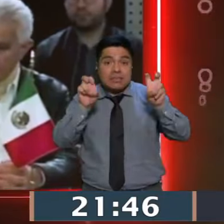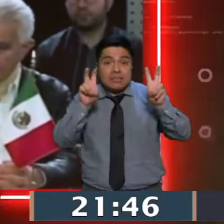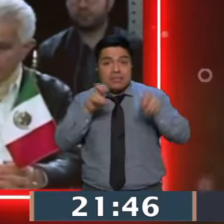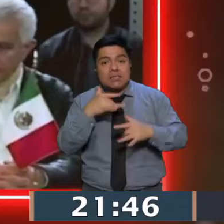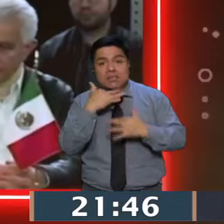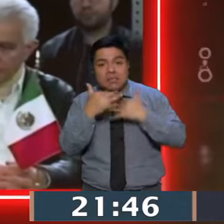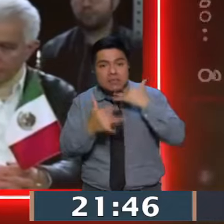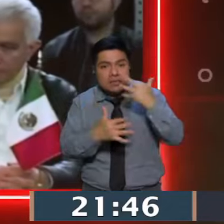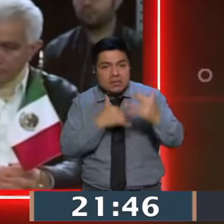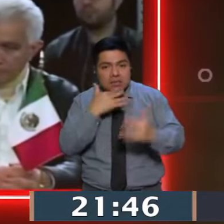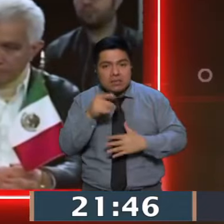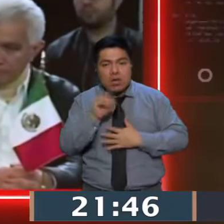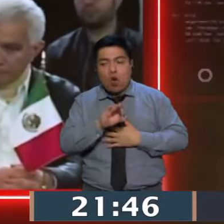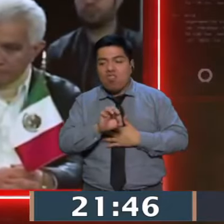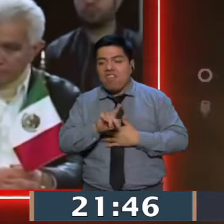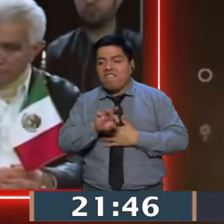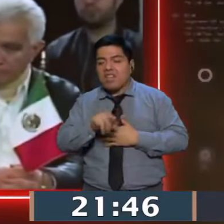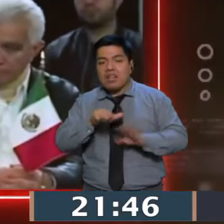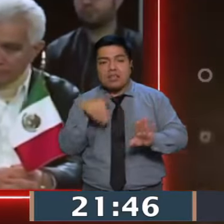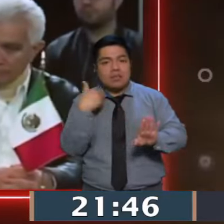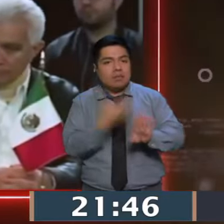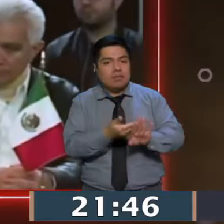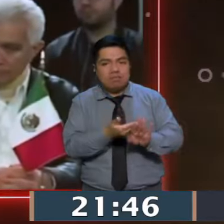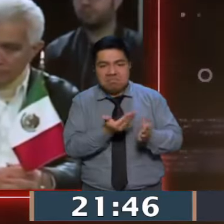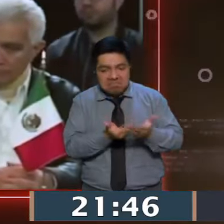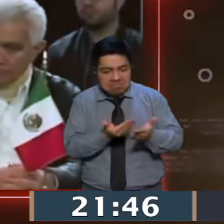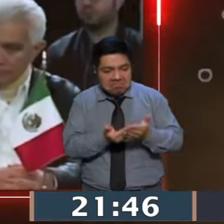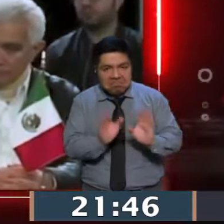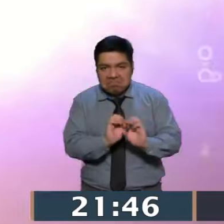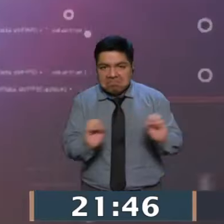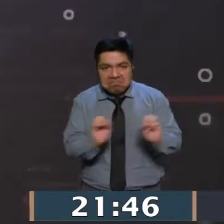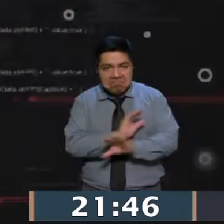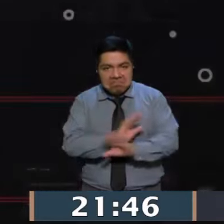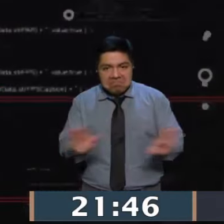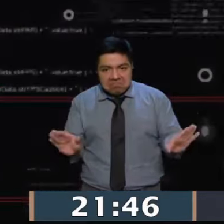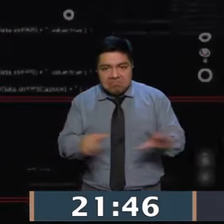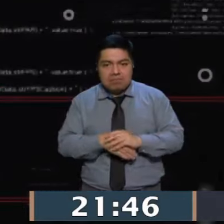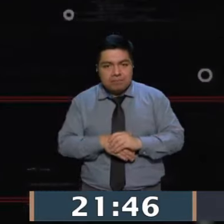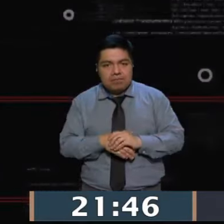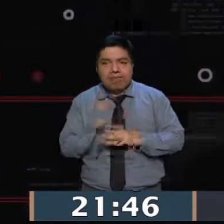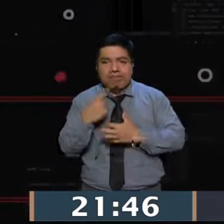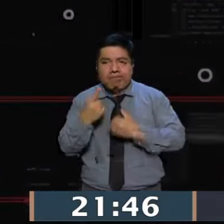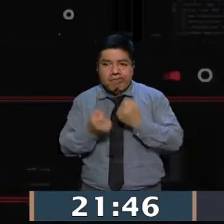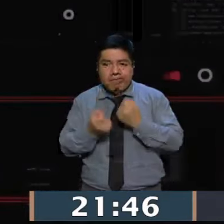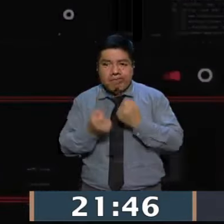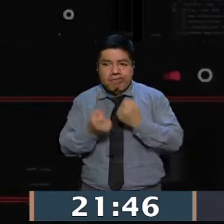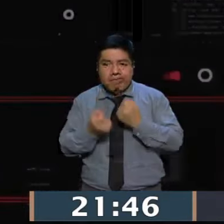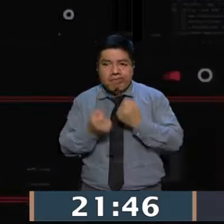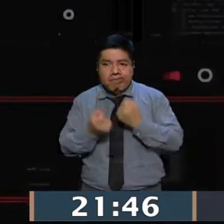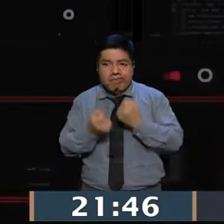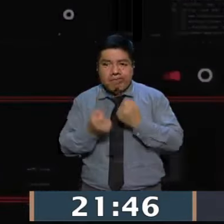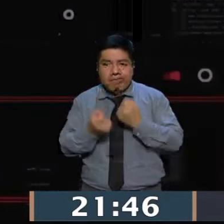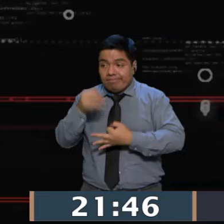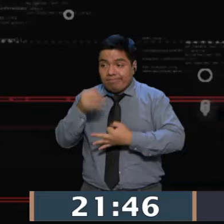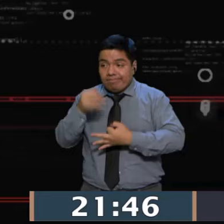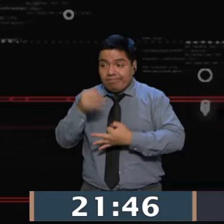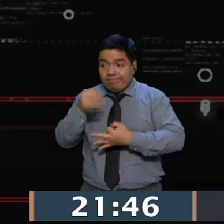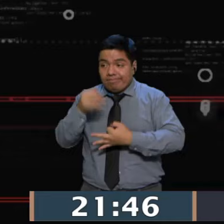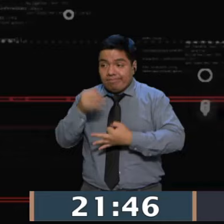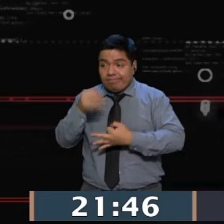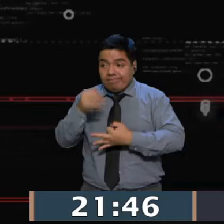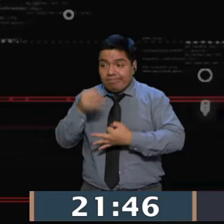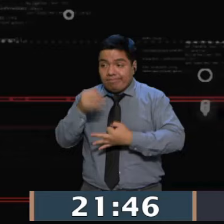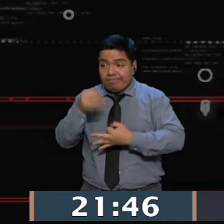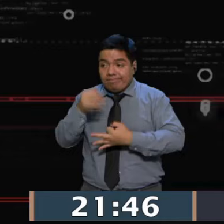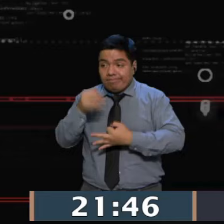caso Odebrecht contra Glass no estaba vigente. Tuvimos noticias de que el Tribunal Federal de Brasil había